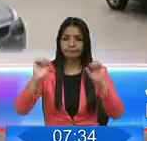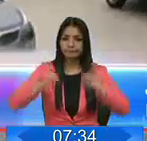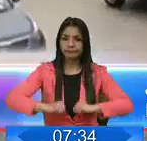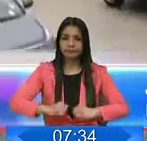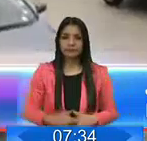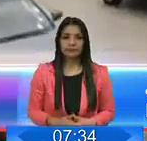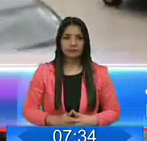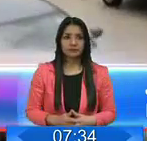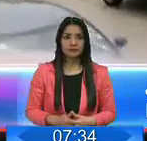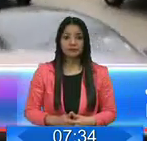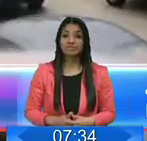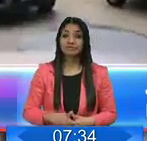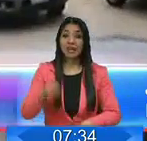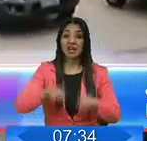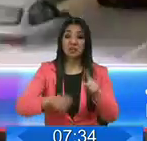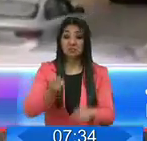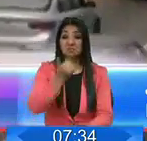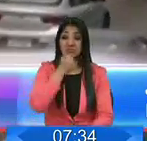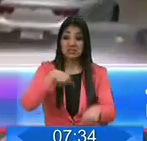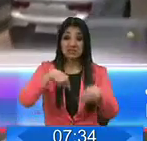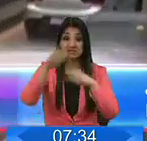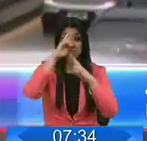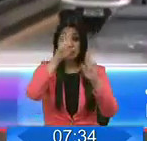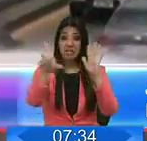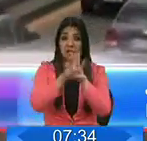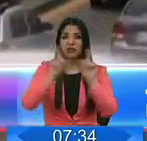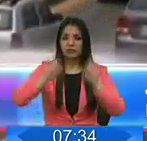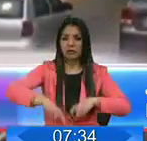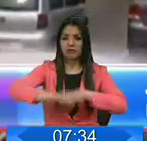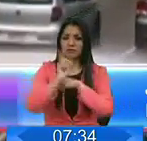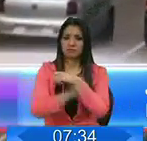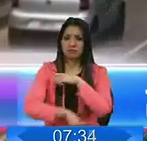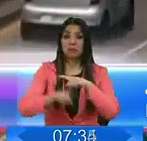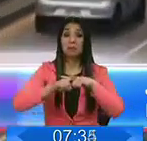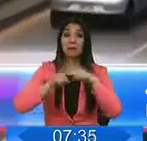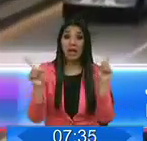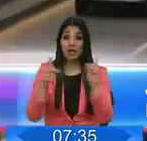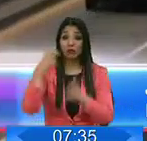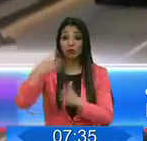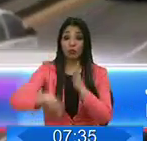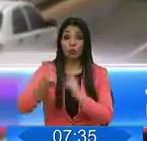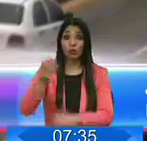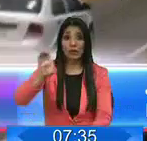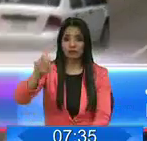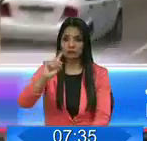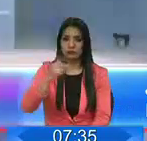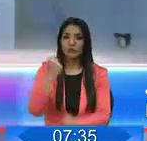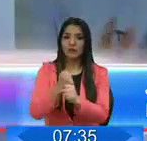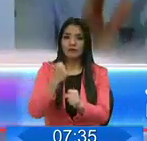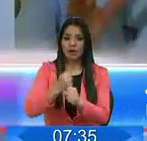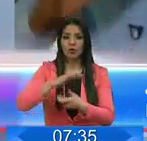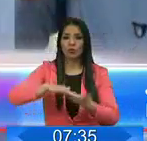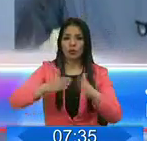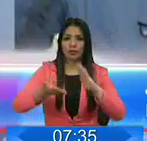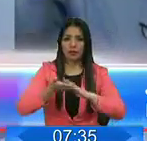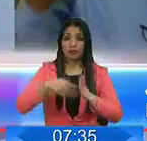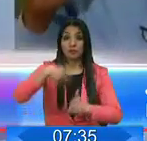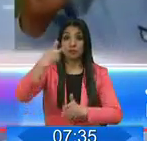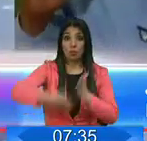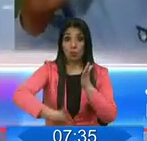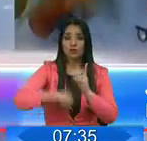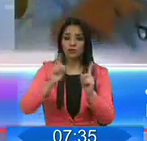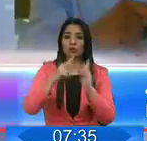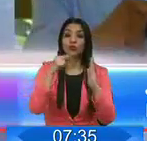que las infracciones de tránsito deben ser sancionadas con trabajo comunitario y que las multas... Eliminar las ordenanzas